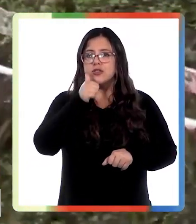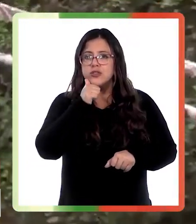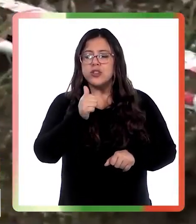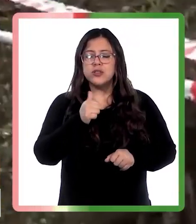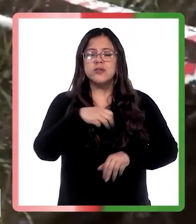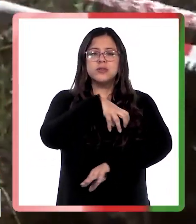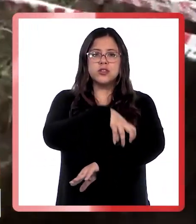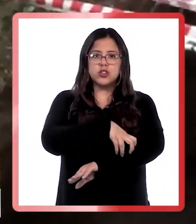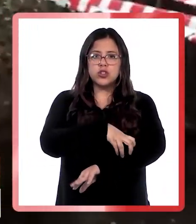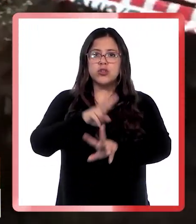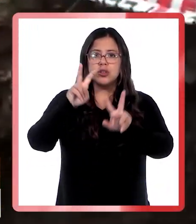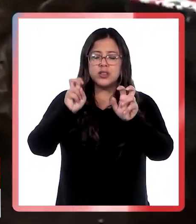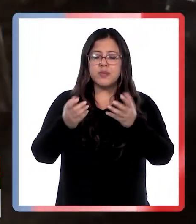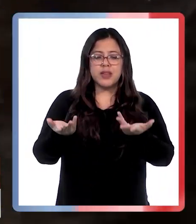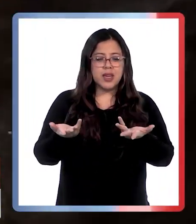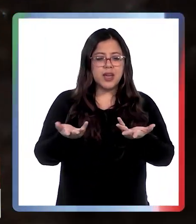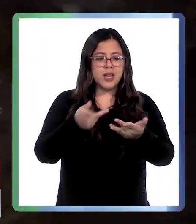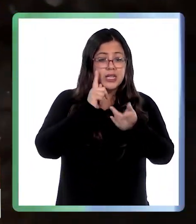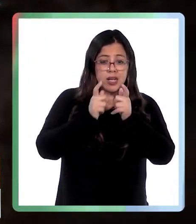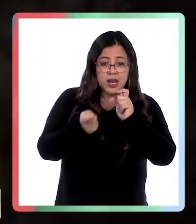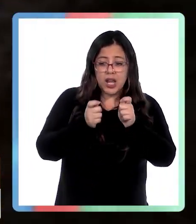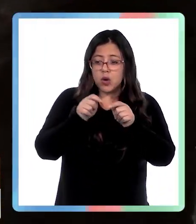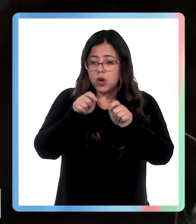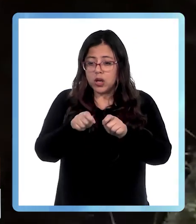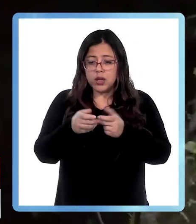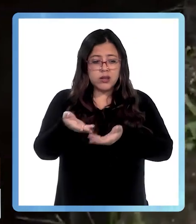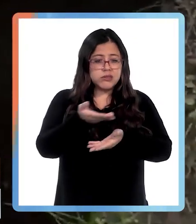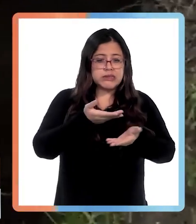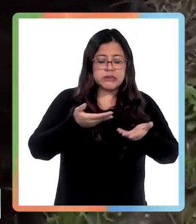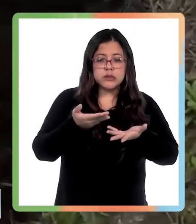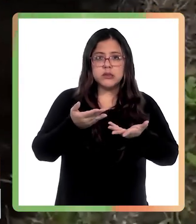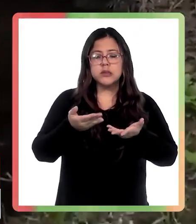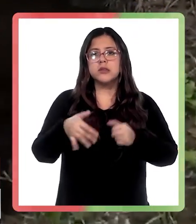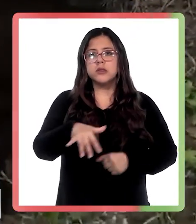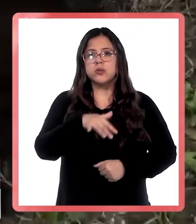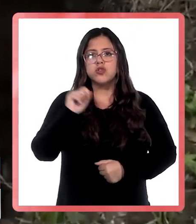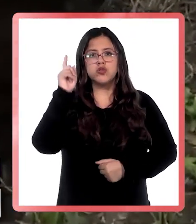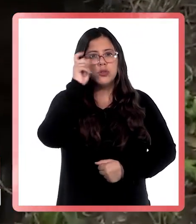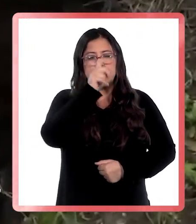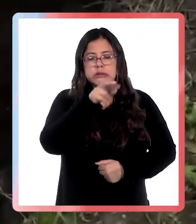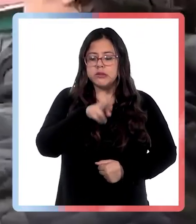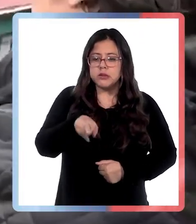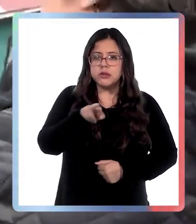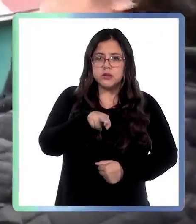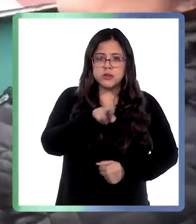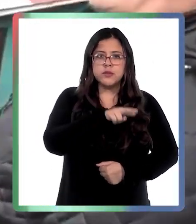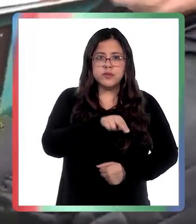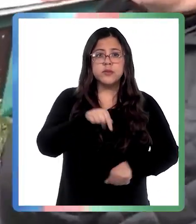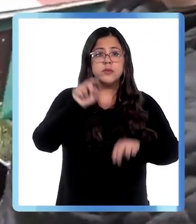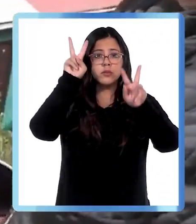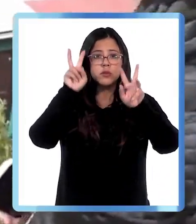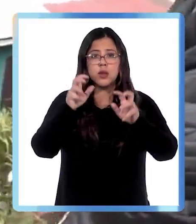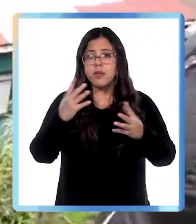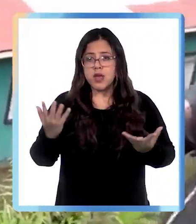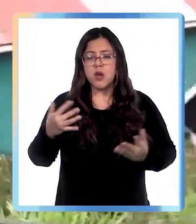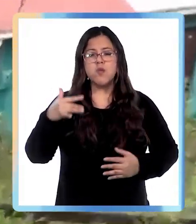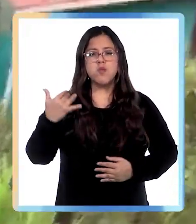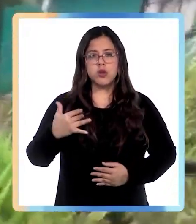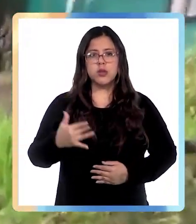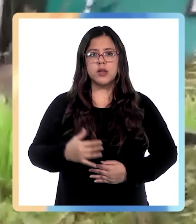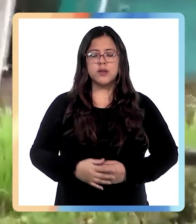las familias de la región la convivencia con el riesgo se ha transformado en una situación más cotidiana de lo habitual la proyección